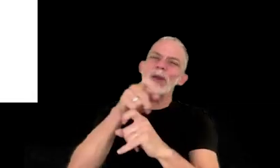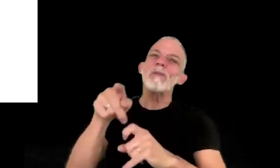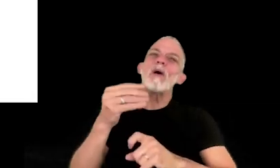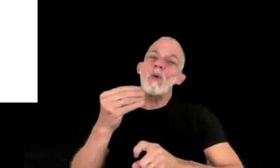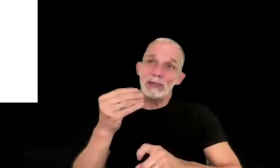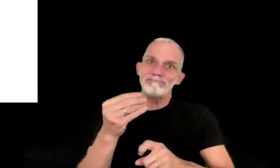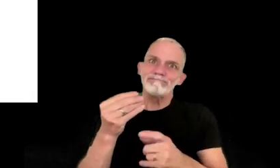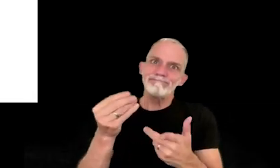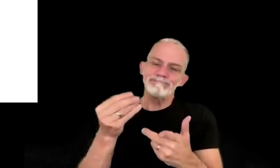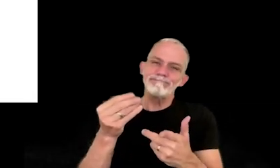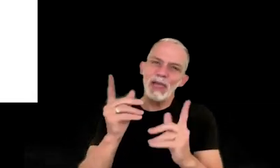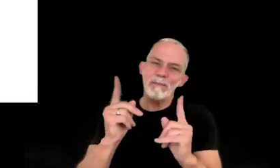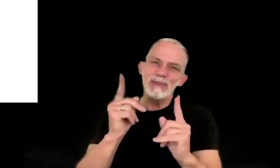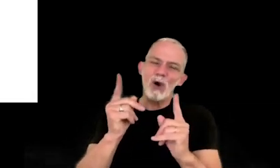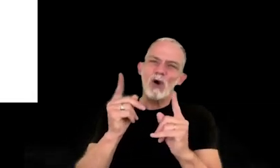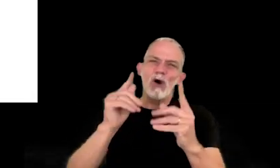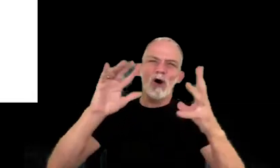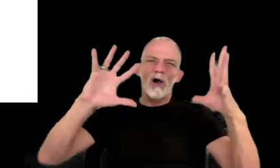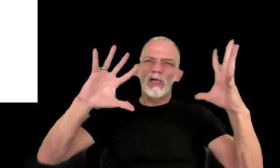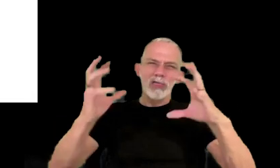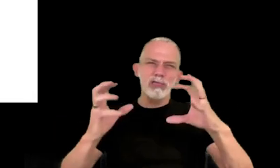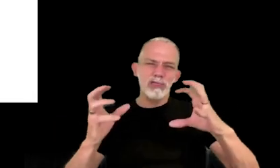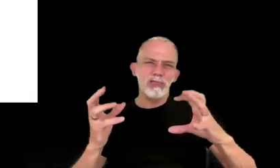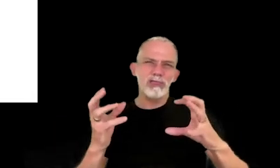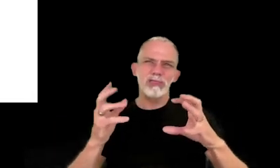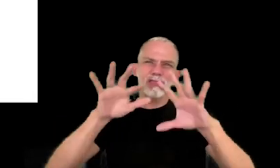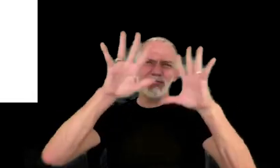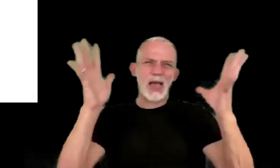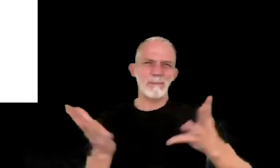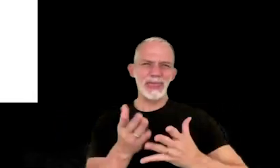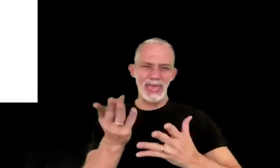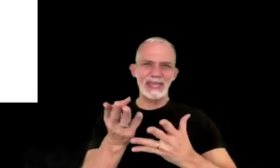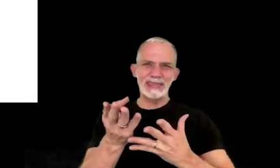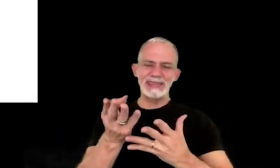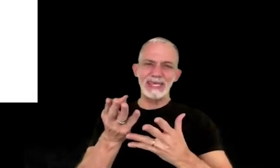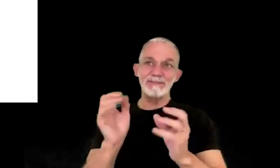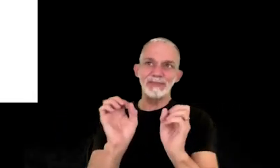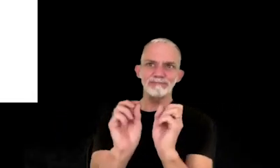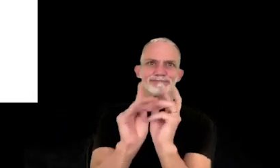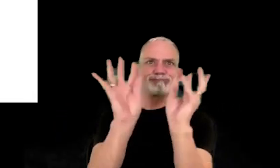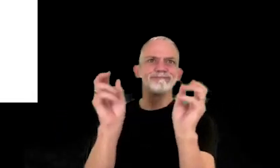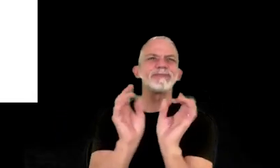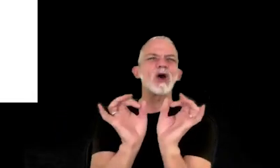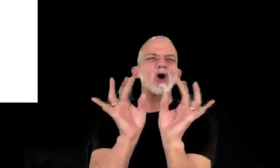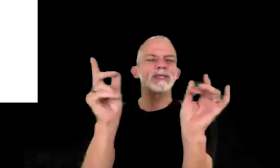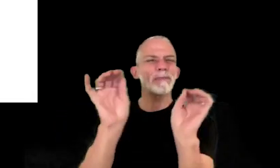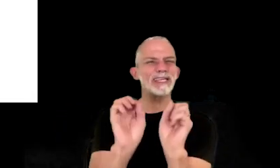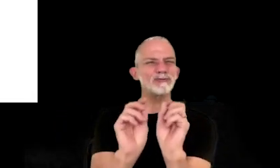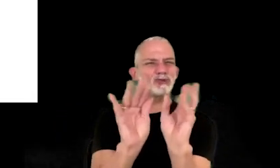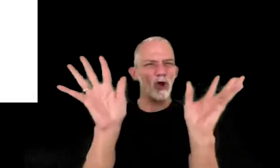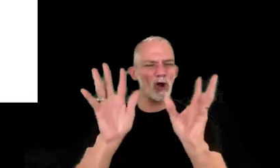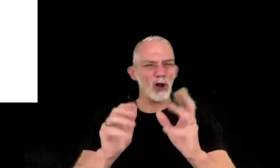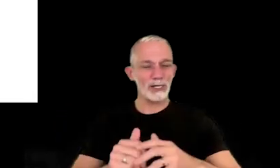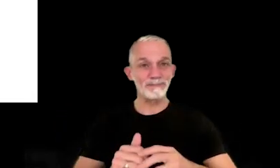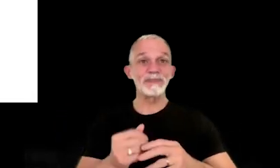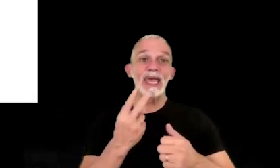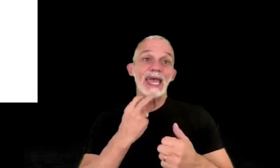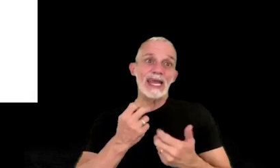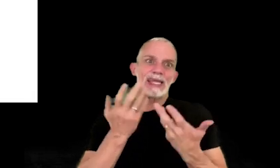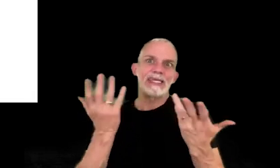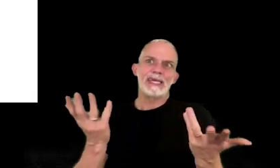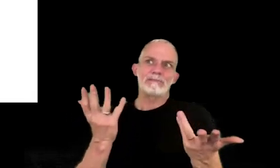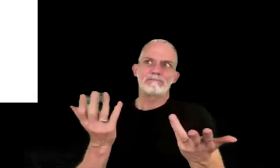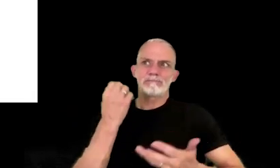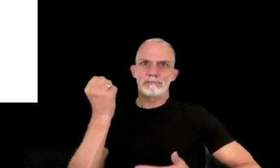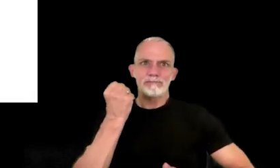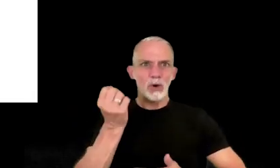del deterioro del ambiente, ¿no? Y la existencia de contaminación ambiental. La energía es fundamental en este